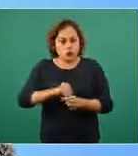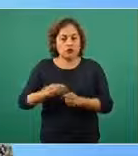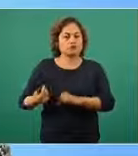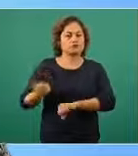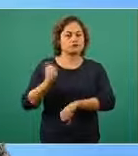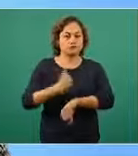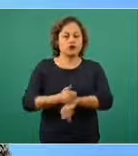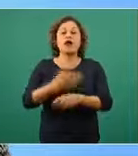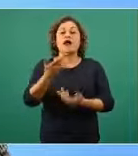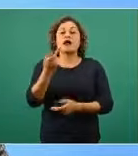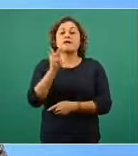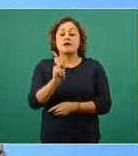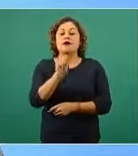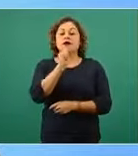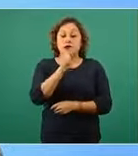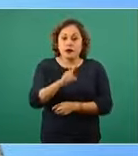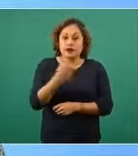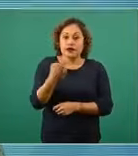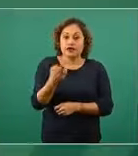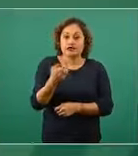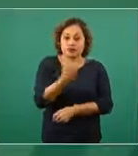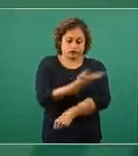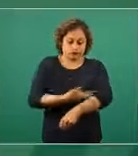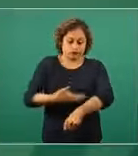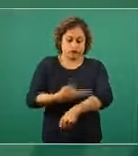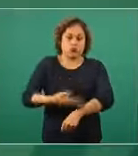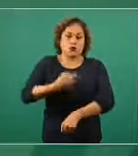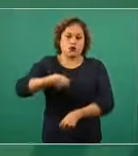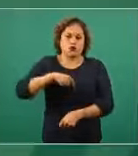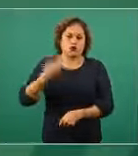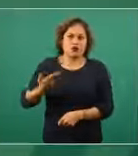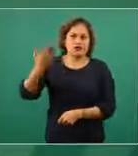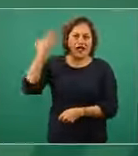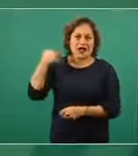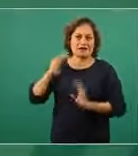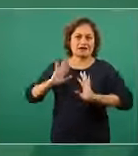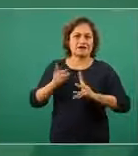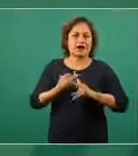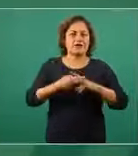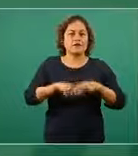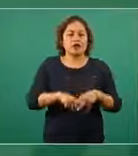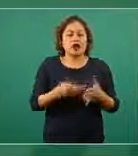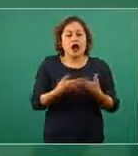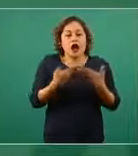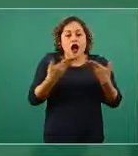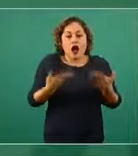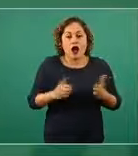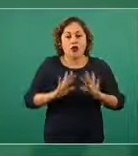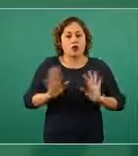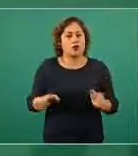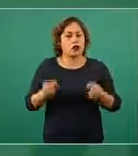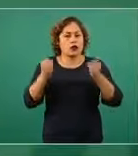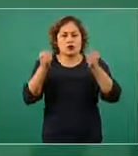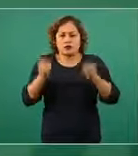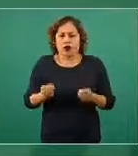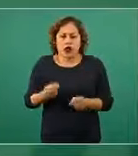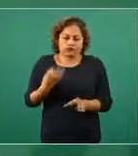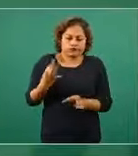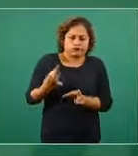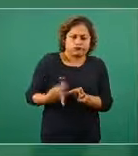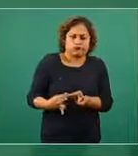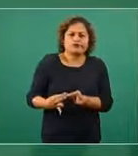nosotros empezamos a iniciar al inicio de la pandemia, valga la redundancia, pues ahora ya se encuentran fortalecidos y esos canales están mucho más